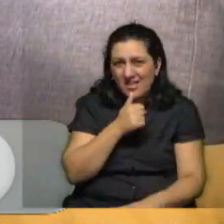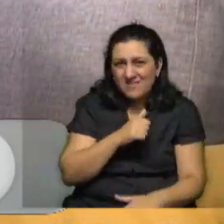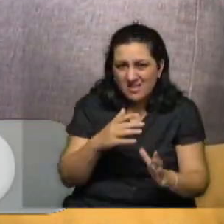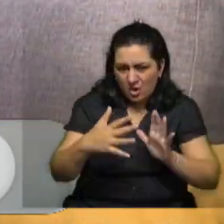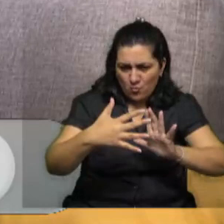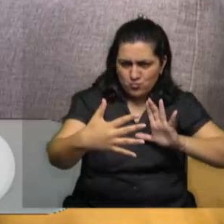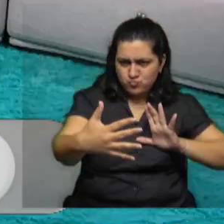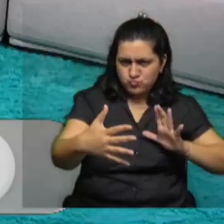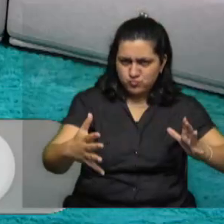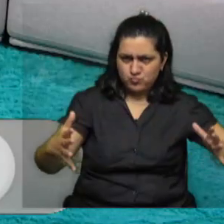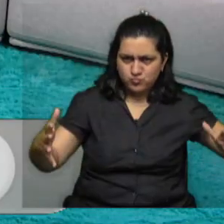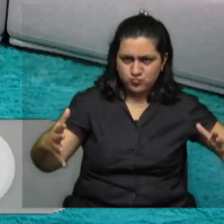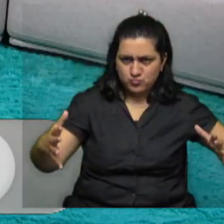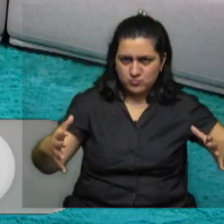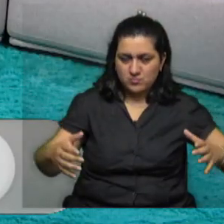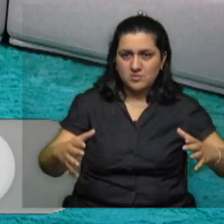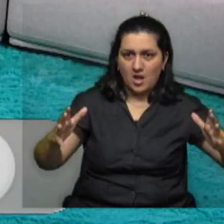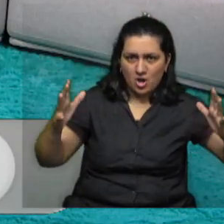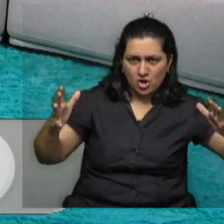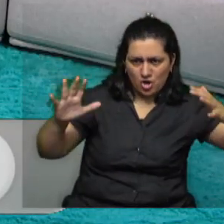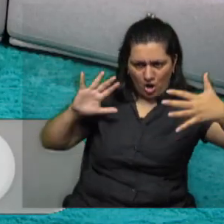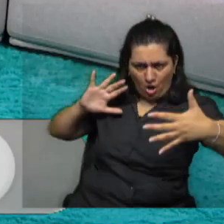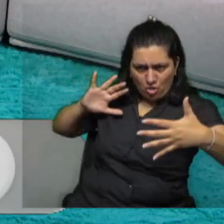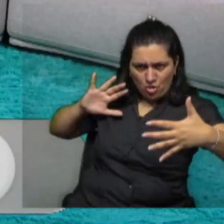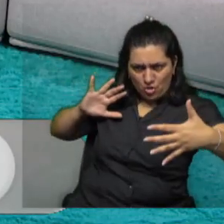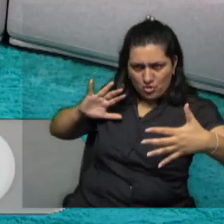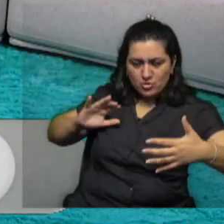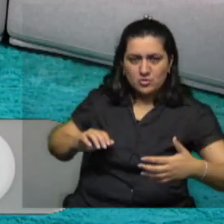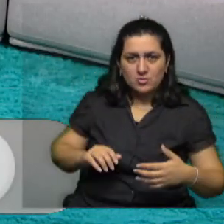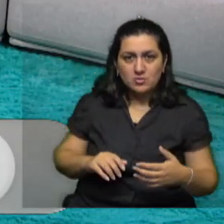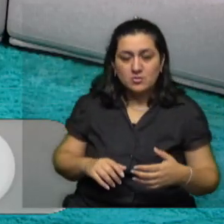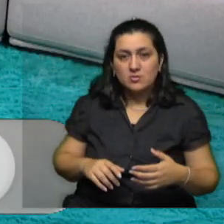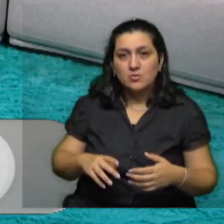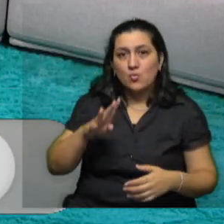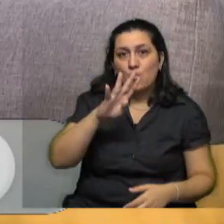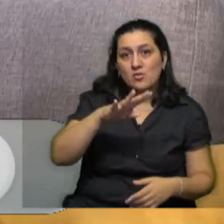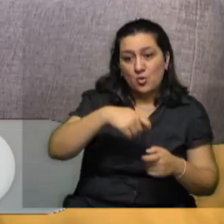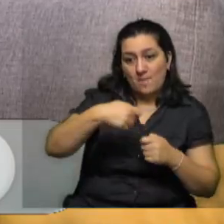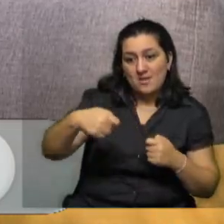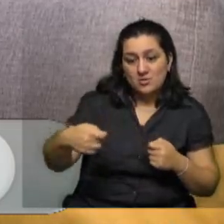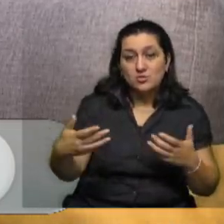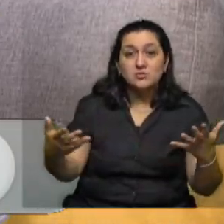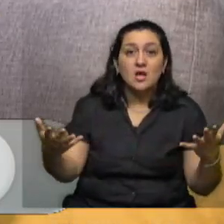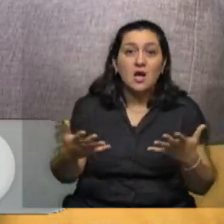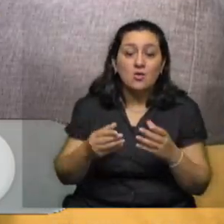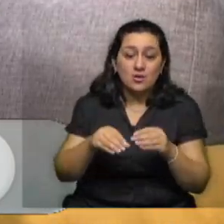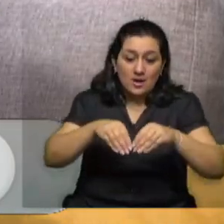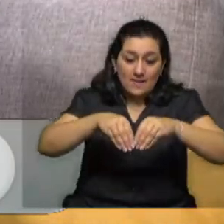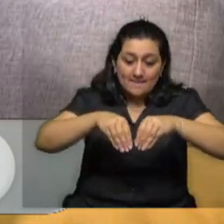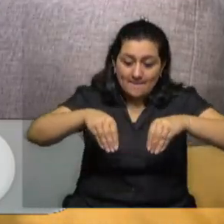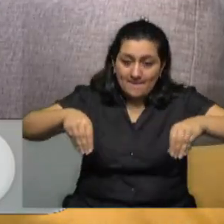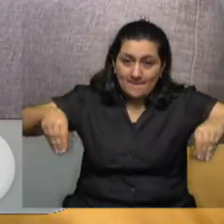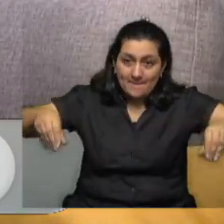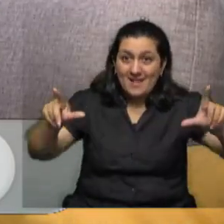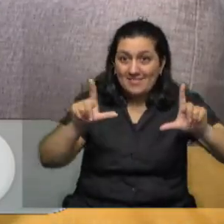sí, con los catos, de las bombitas, de lámpara y todo lo demás, llegaba a 4 metros y medio, hoy con las pantallas